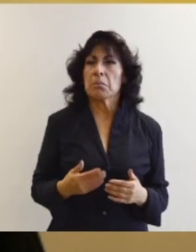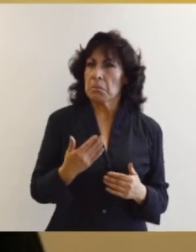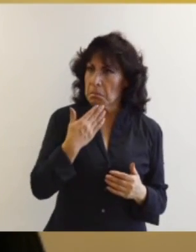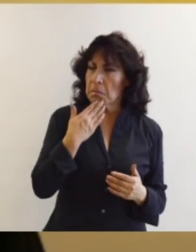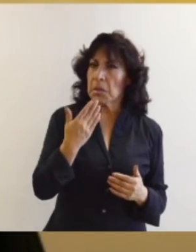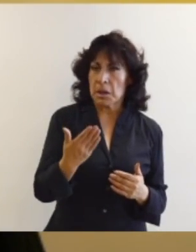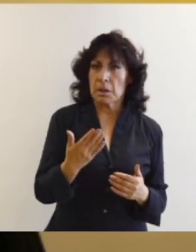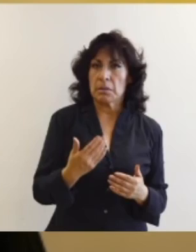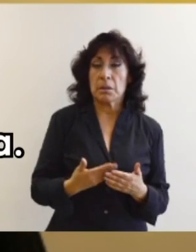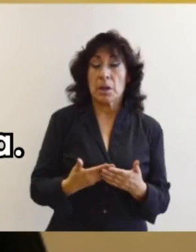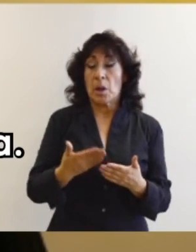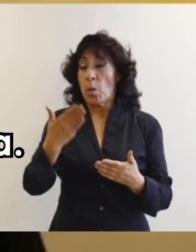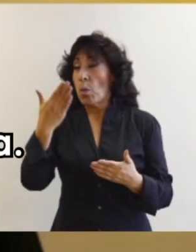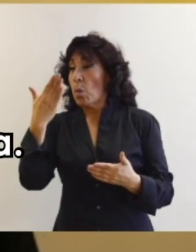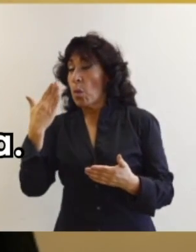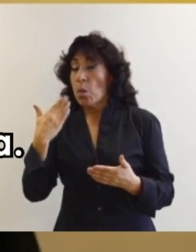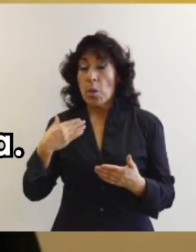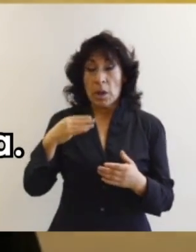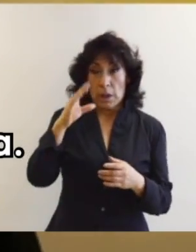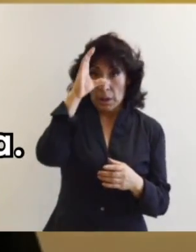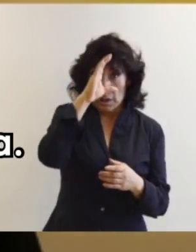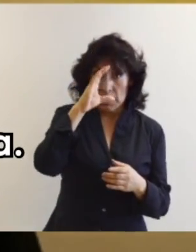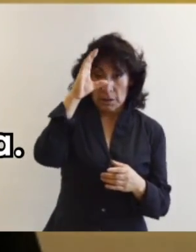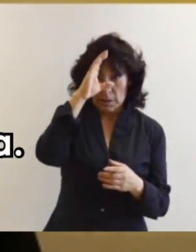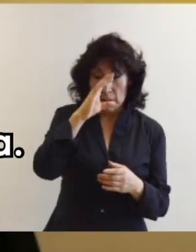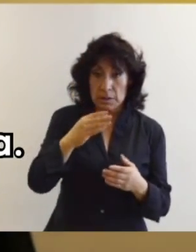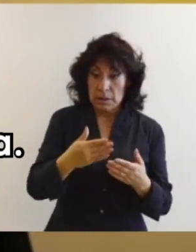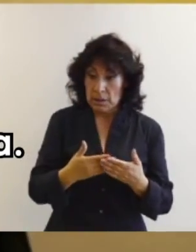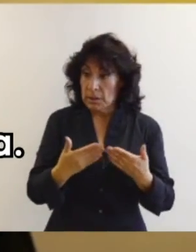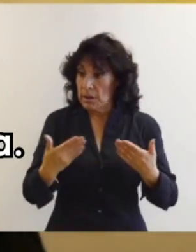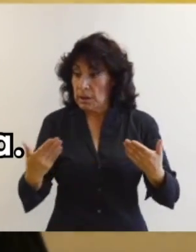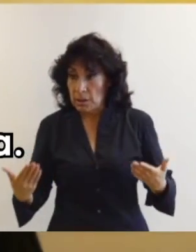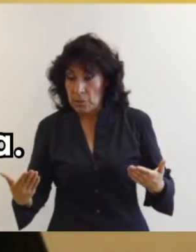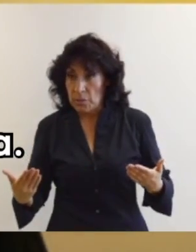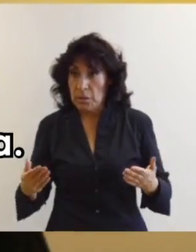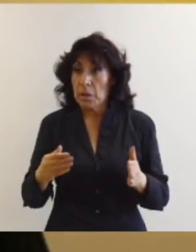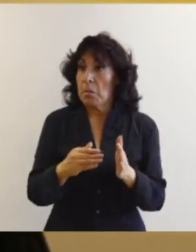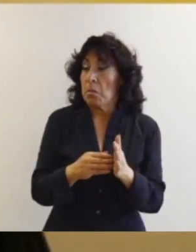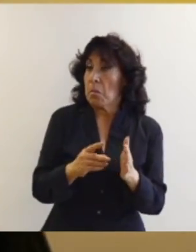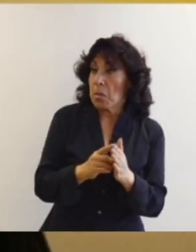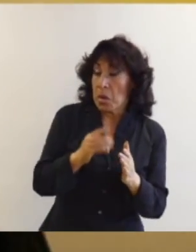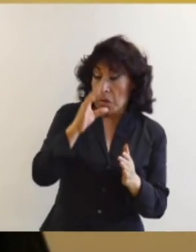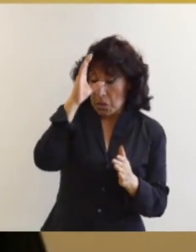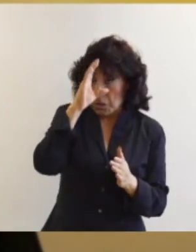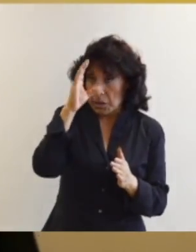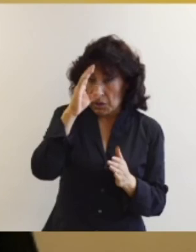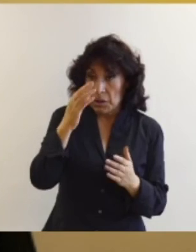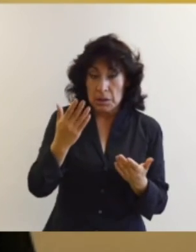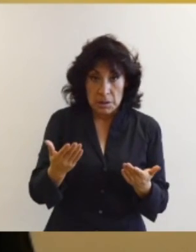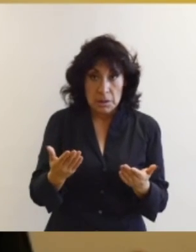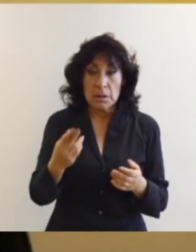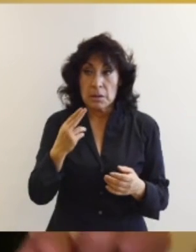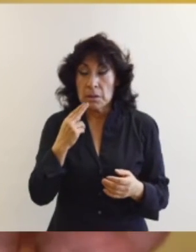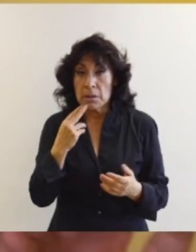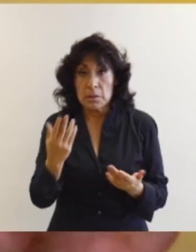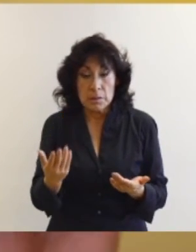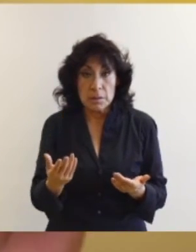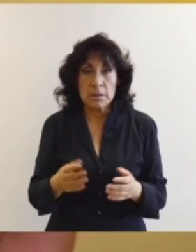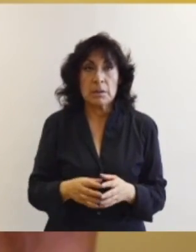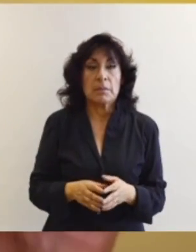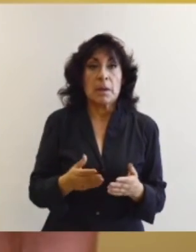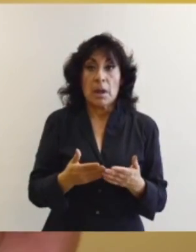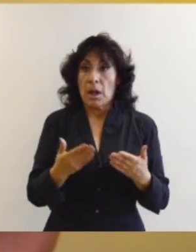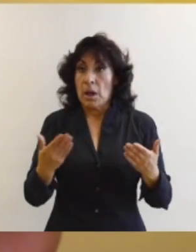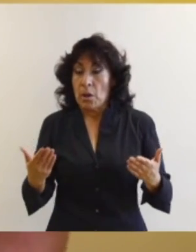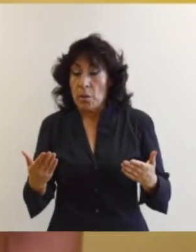frenología lombrosiana se ha perfeccionado y vuelto científica. Conocemos ya el efecto mutuo